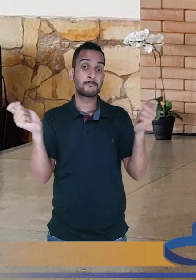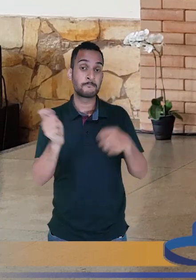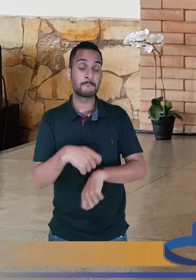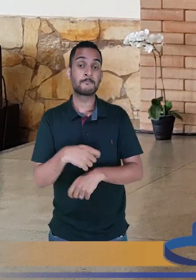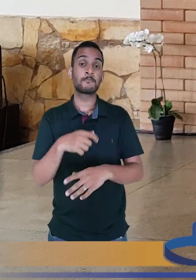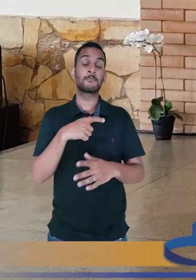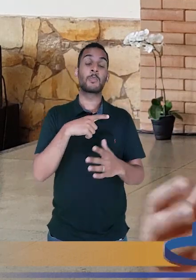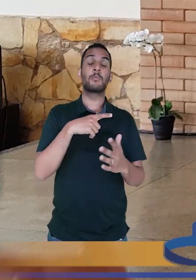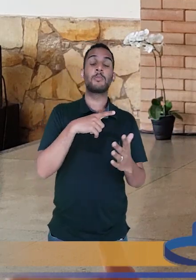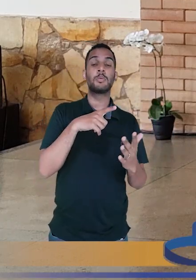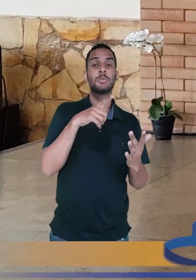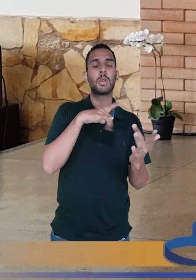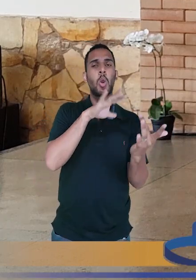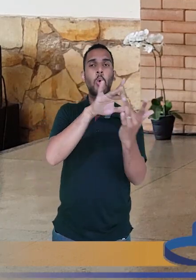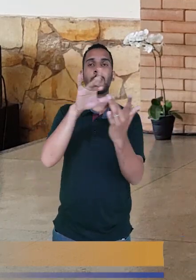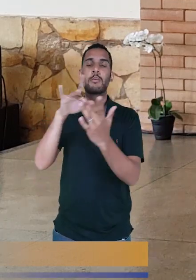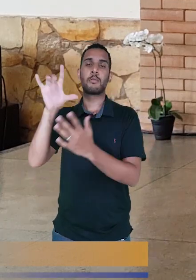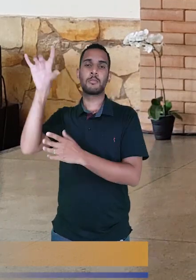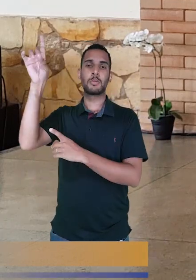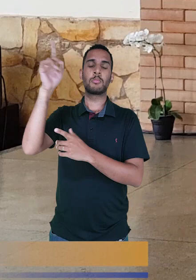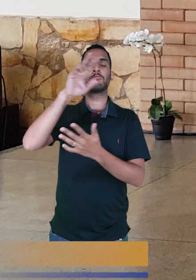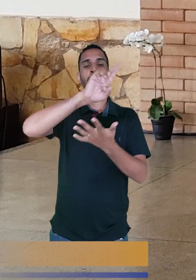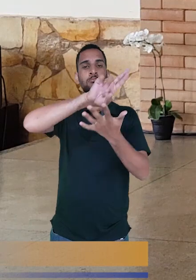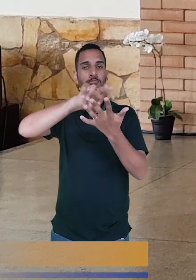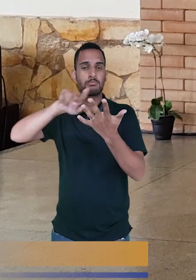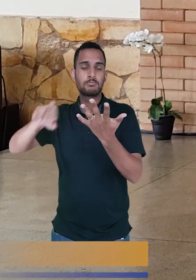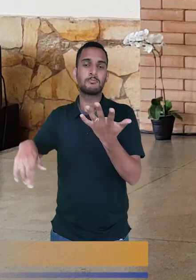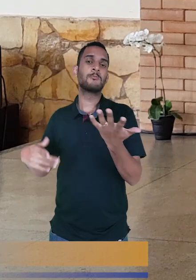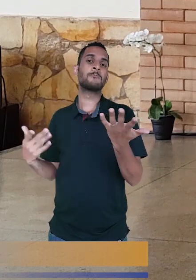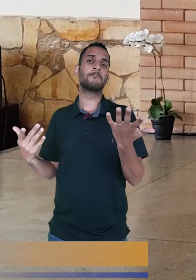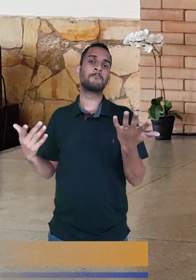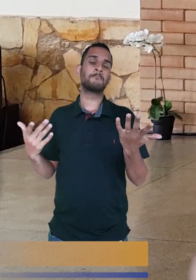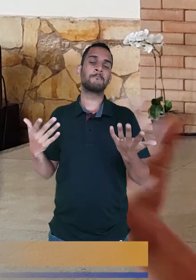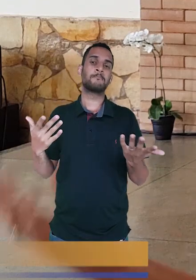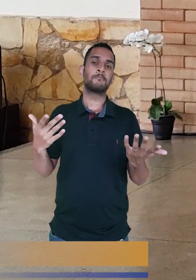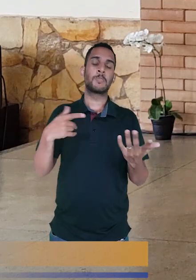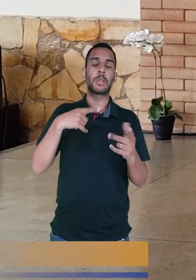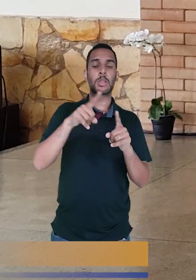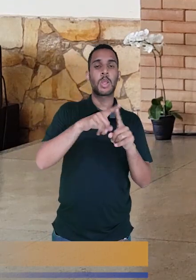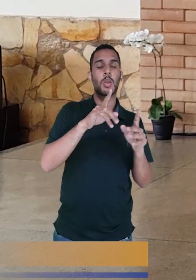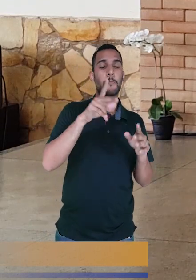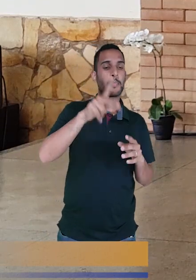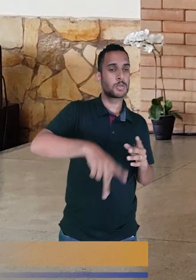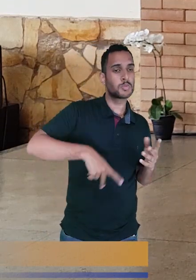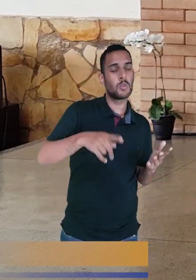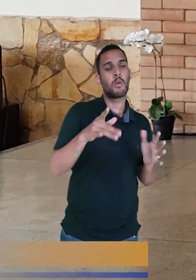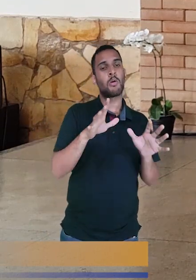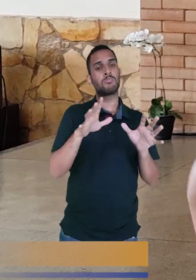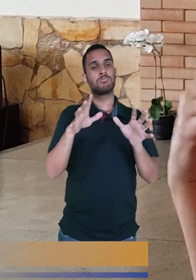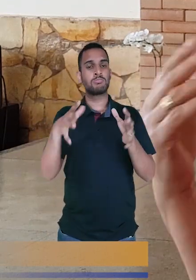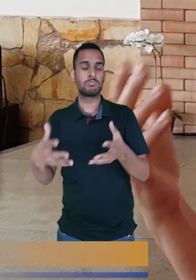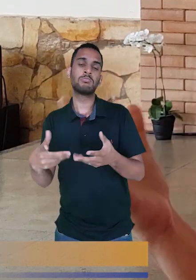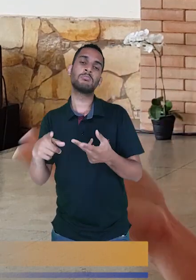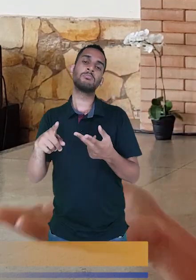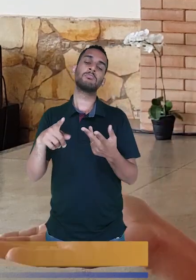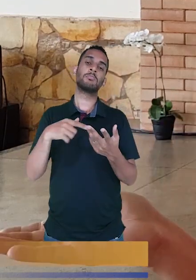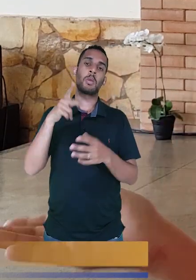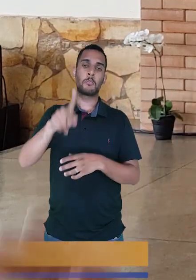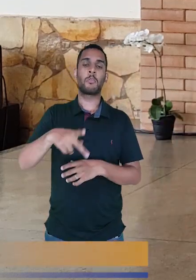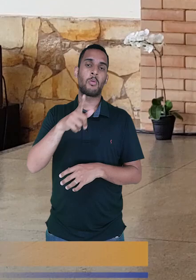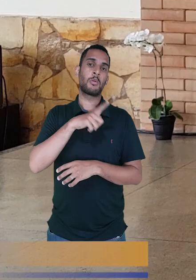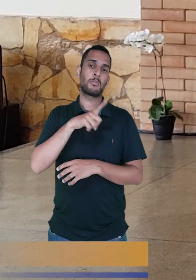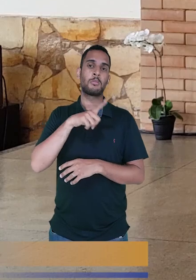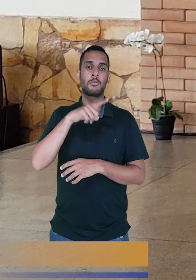né, da nossa fé, mas a gente também pode se encontrar-se com Deus em várias outras ocasiões,